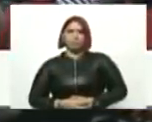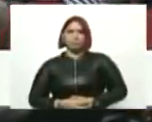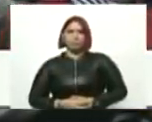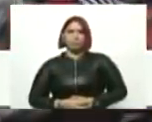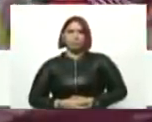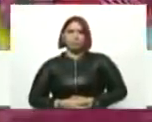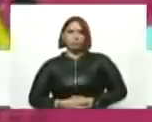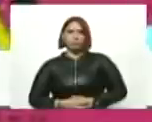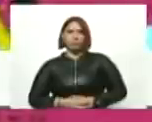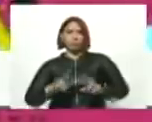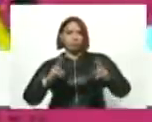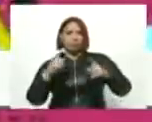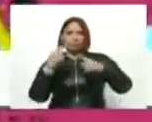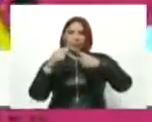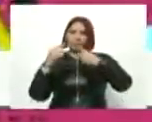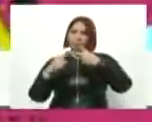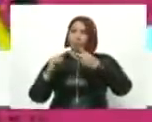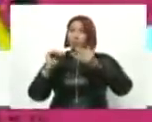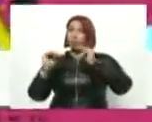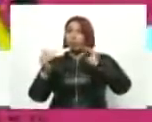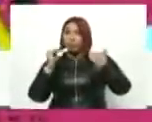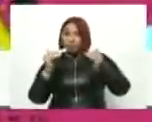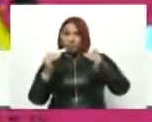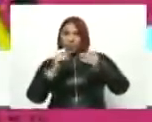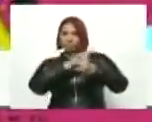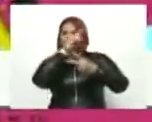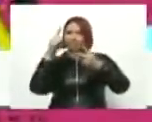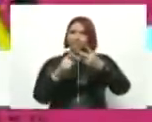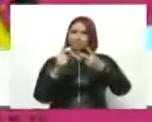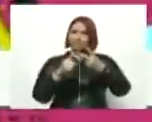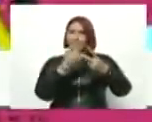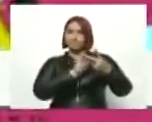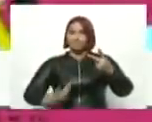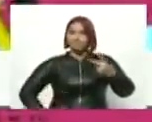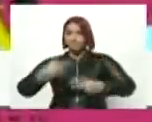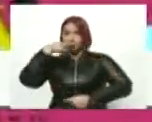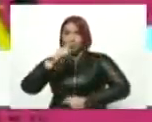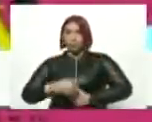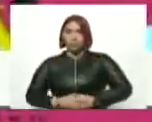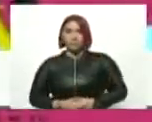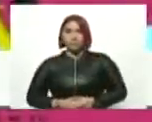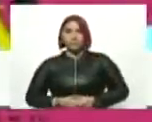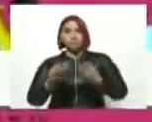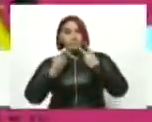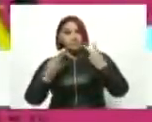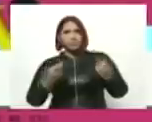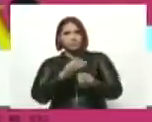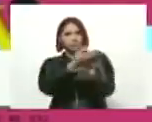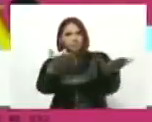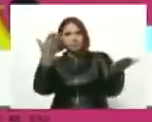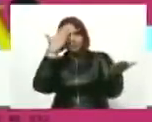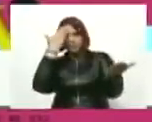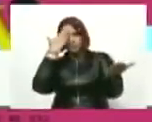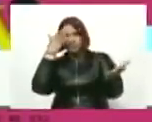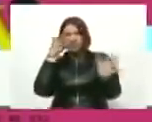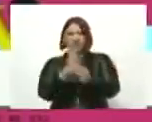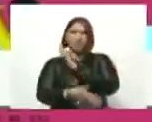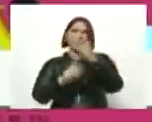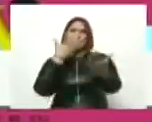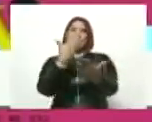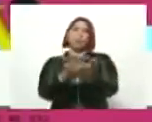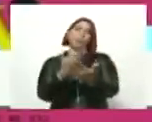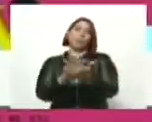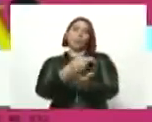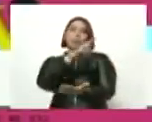Uno de los temas es el de la ética. Otro, el presidente Nicolás Maduro ha lanzado, ustedes saben, una propuesta